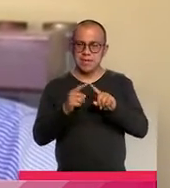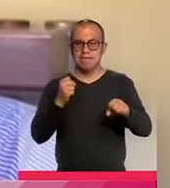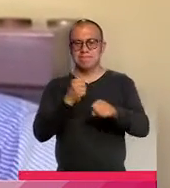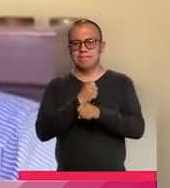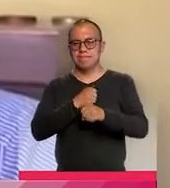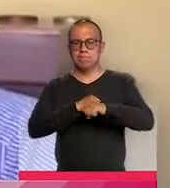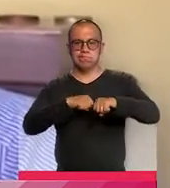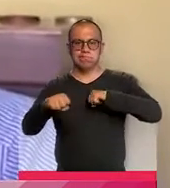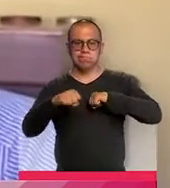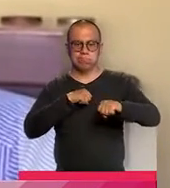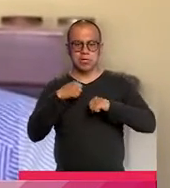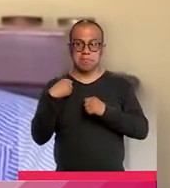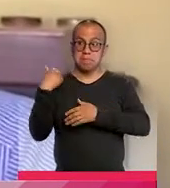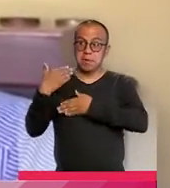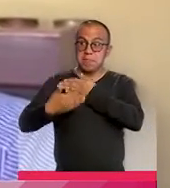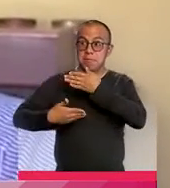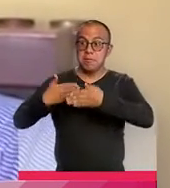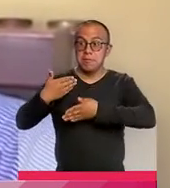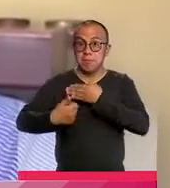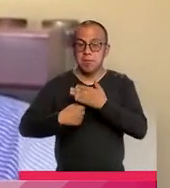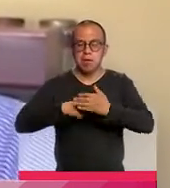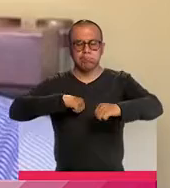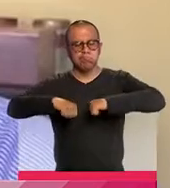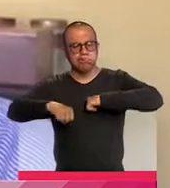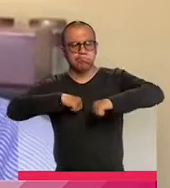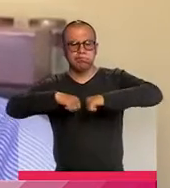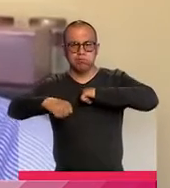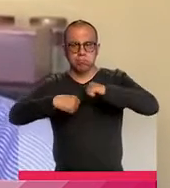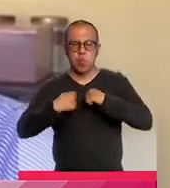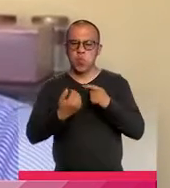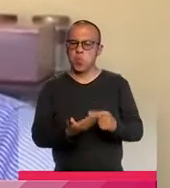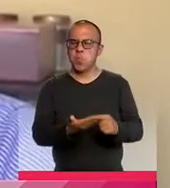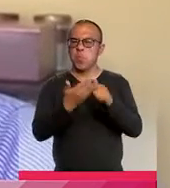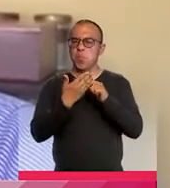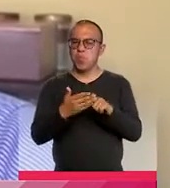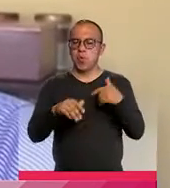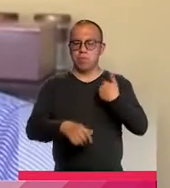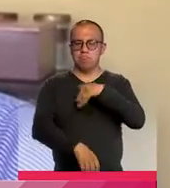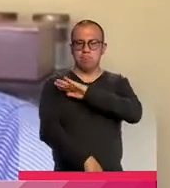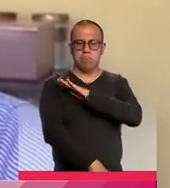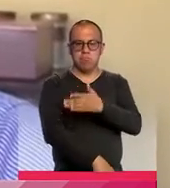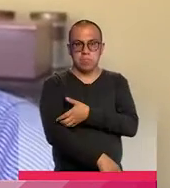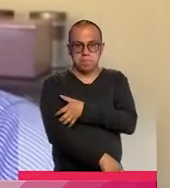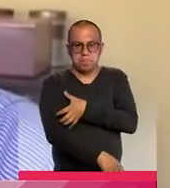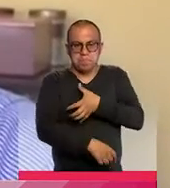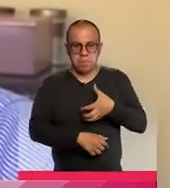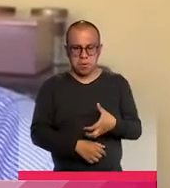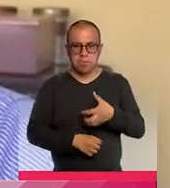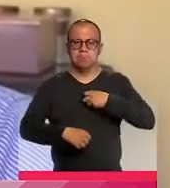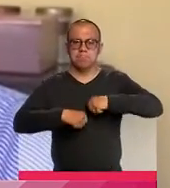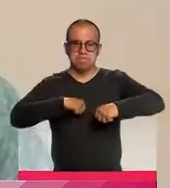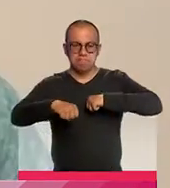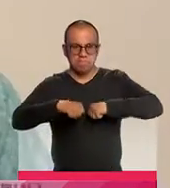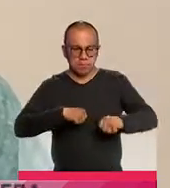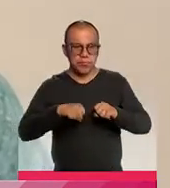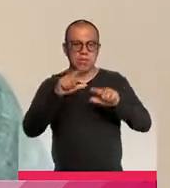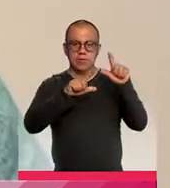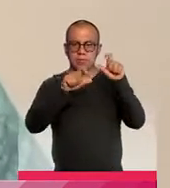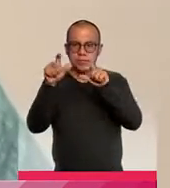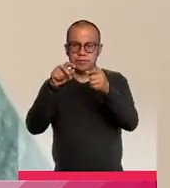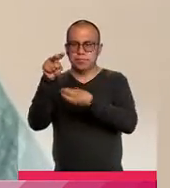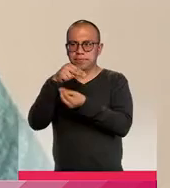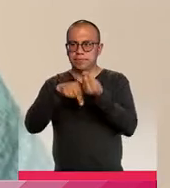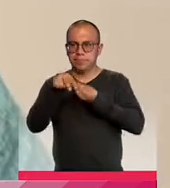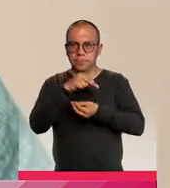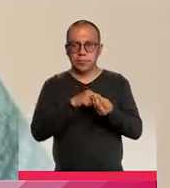los proyectos que venían ejecutándose es una muestra del potencial del crecimiento que tiene el sector turístico.